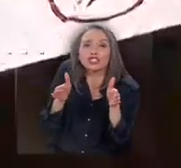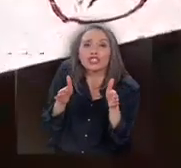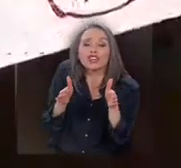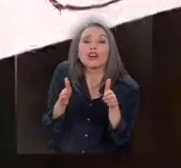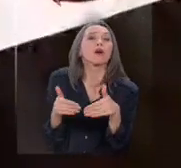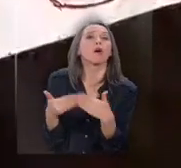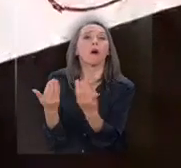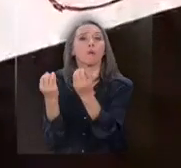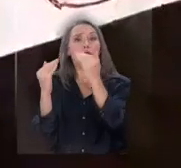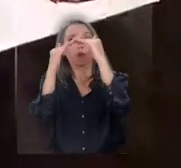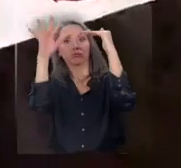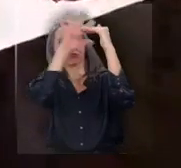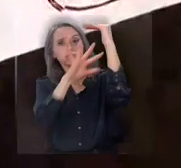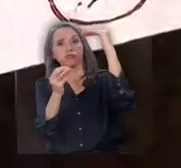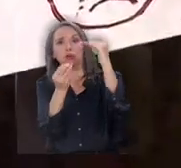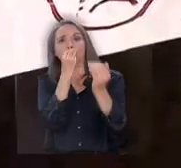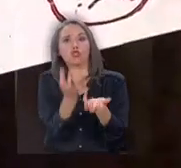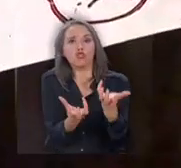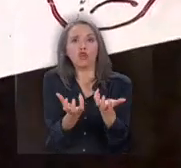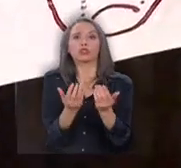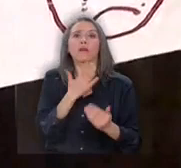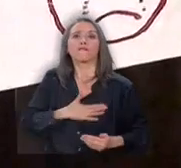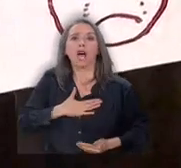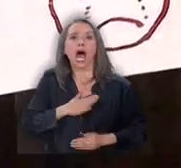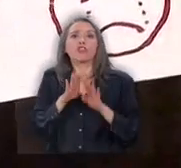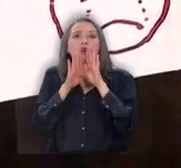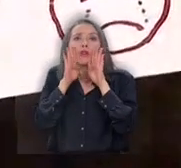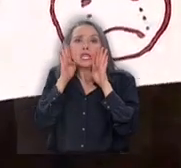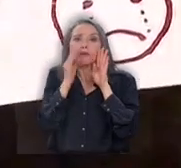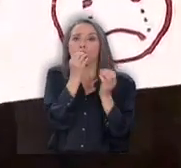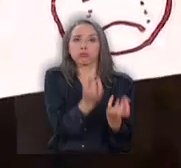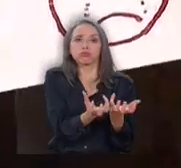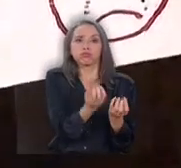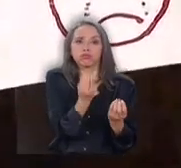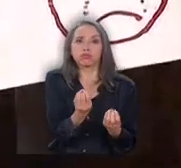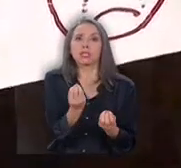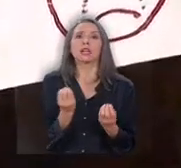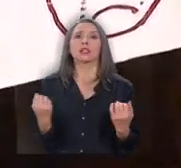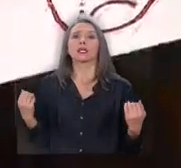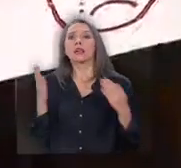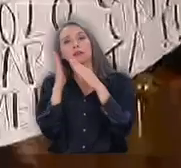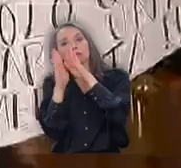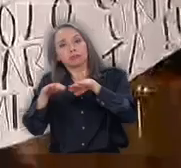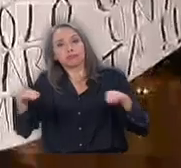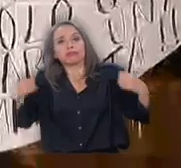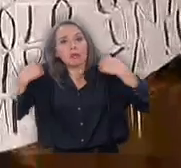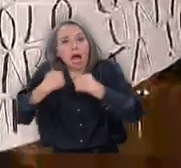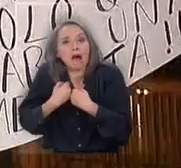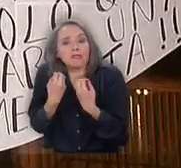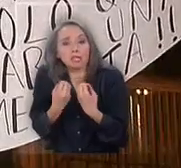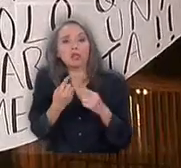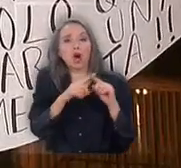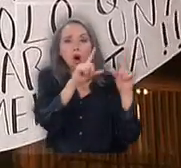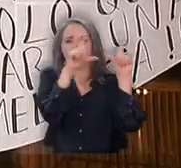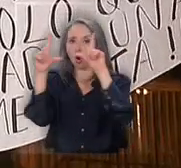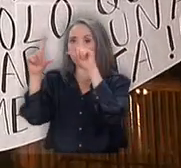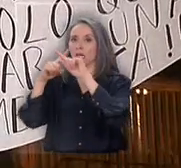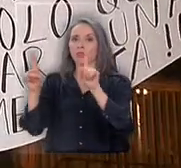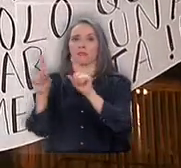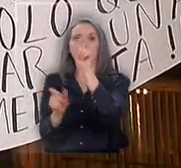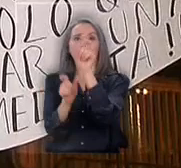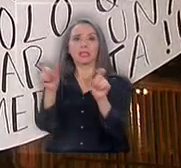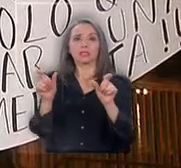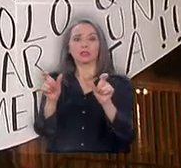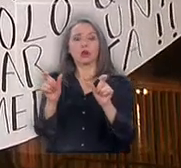estupendas instalaciones que se ven muy limpias con una buena cocina con un buen abrigo vemos otra imagen en contraste de